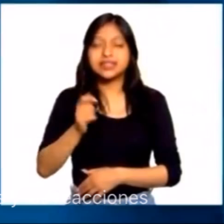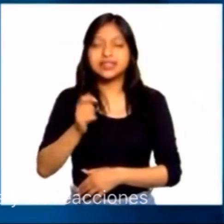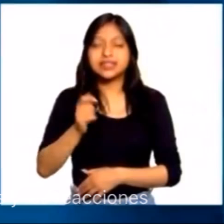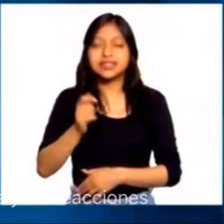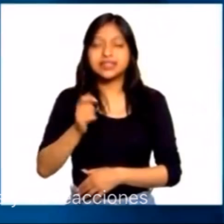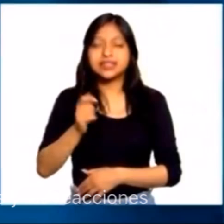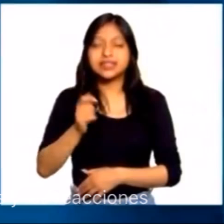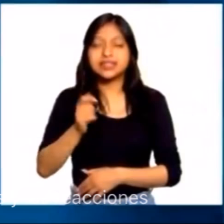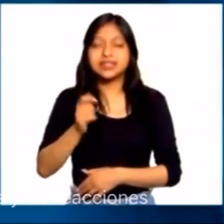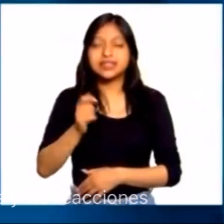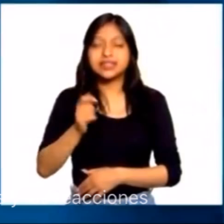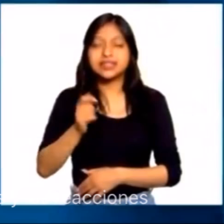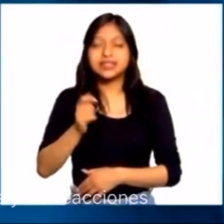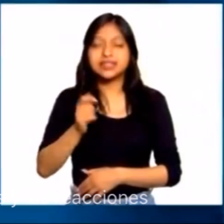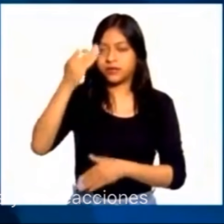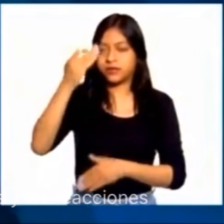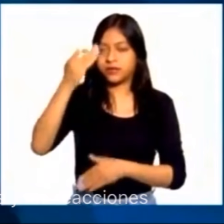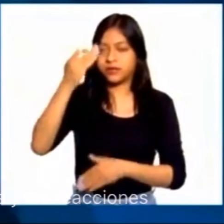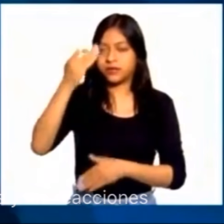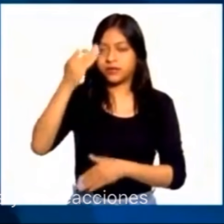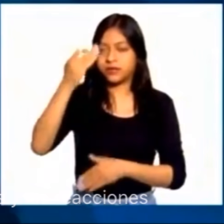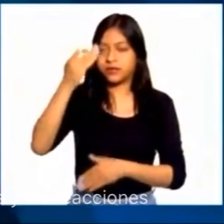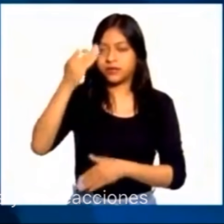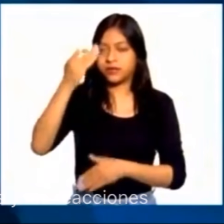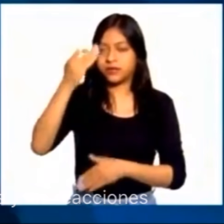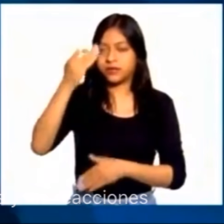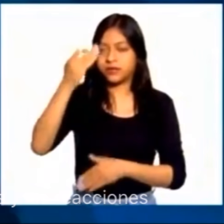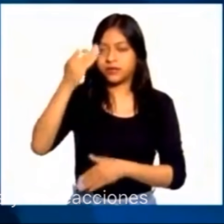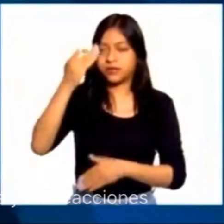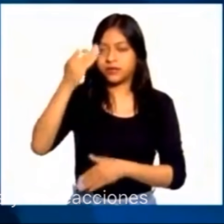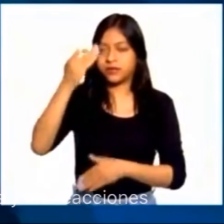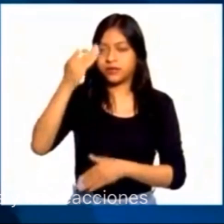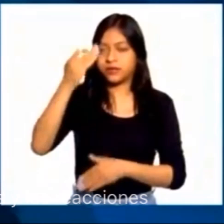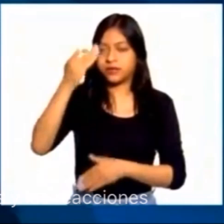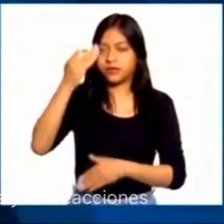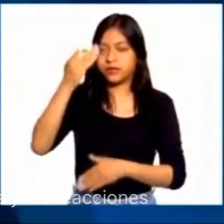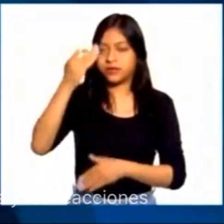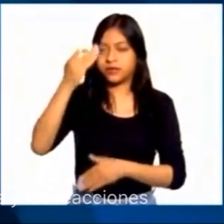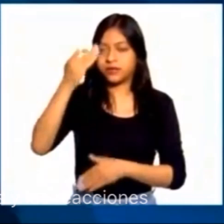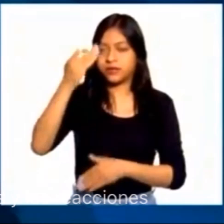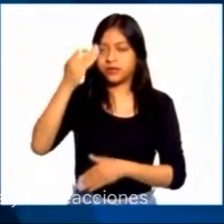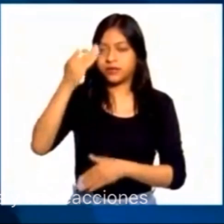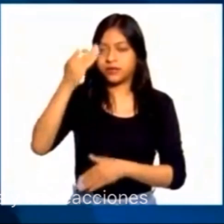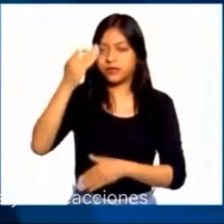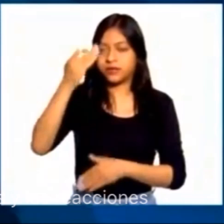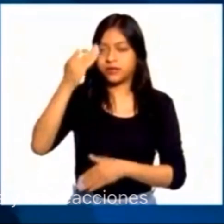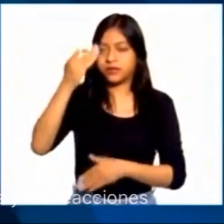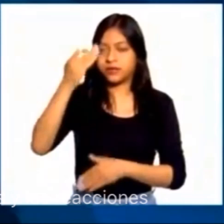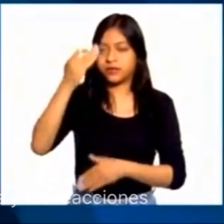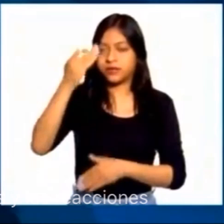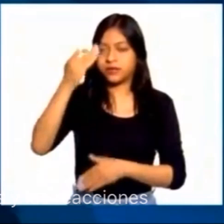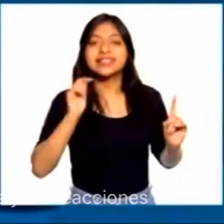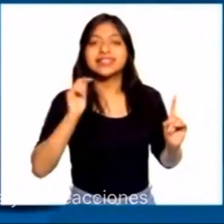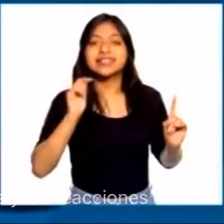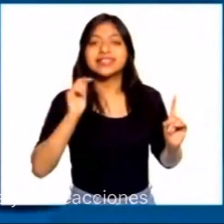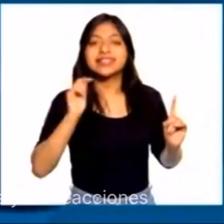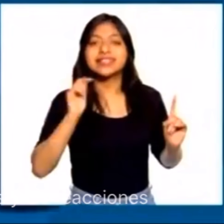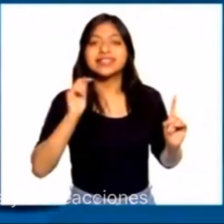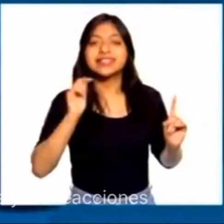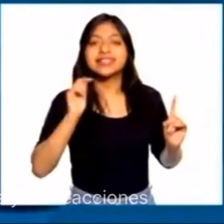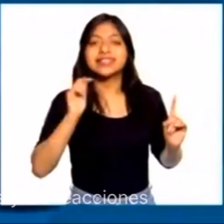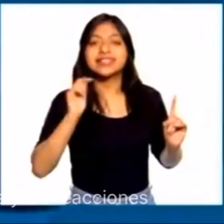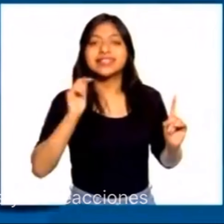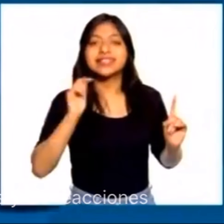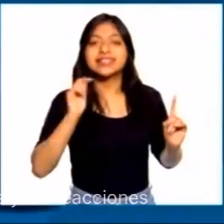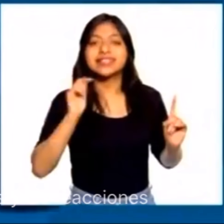que recorre en un determinado tiempo El tiempo es el intervalo de duración de un fenómeno y su unidad de medida es el segundo La distancia